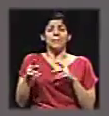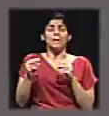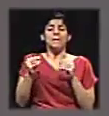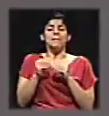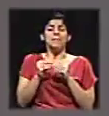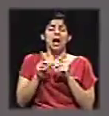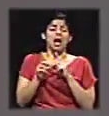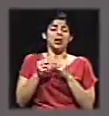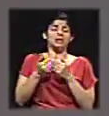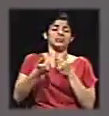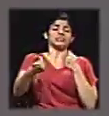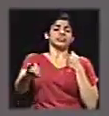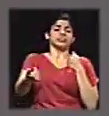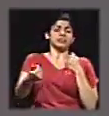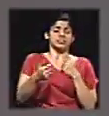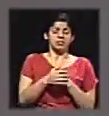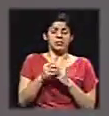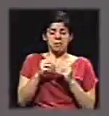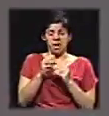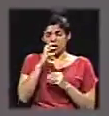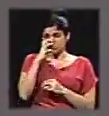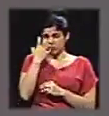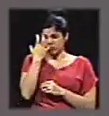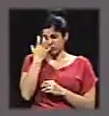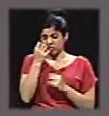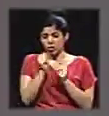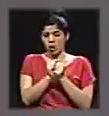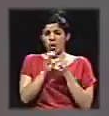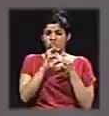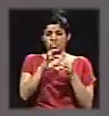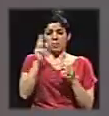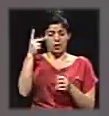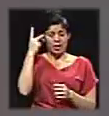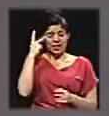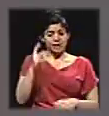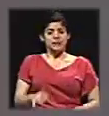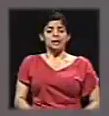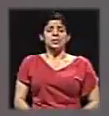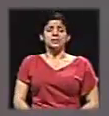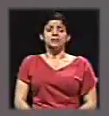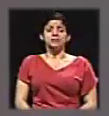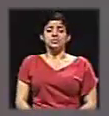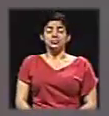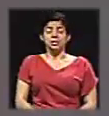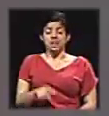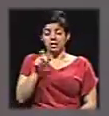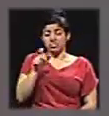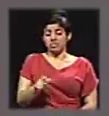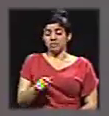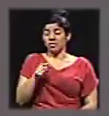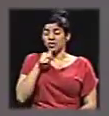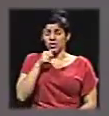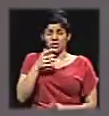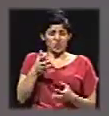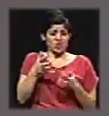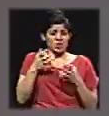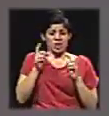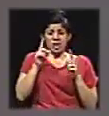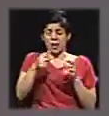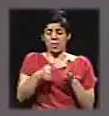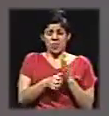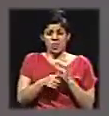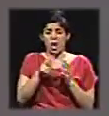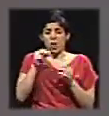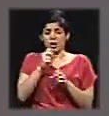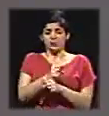los más distanciados, digamos, más molestos con la política y que no quieren ir a votar o no